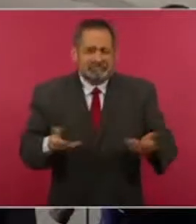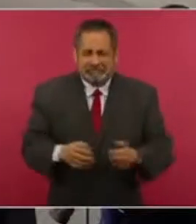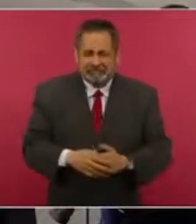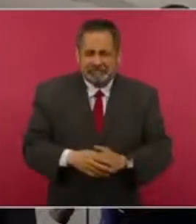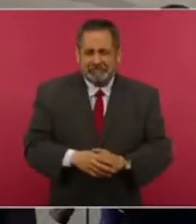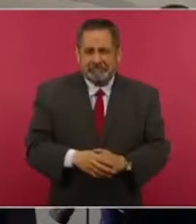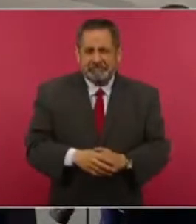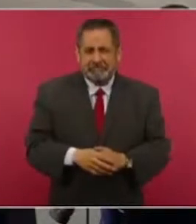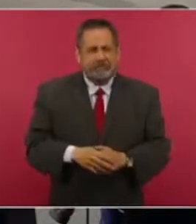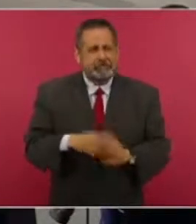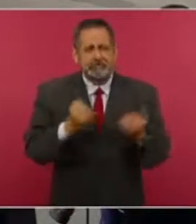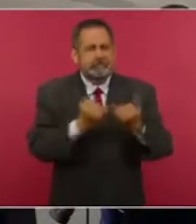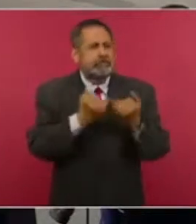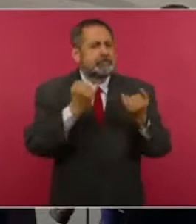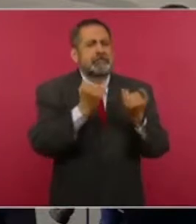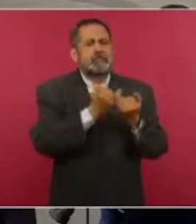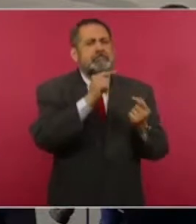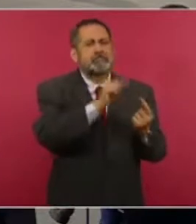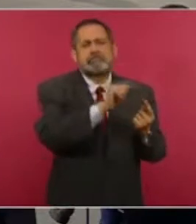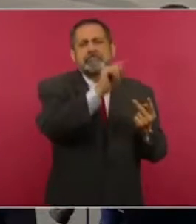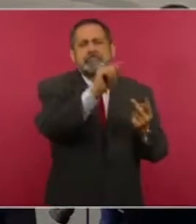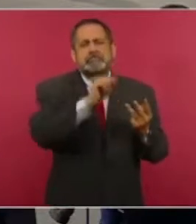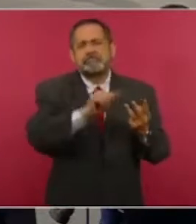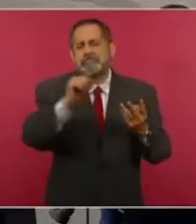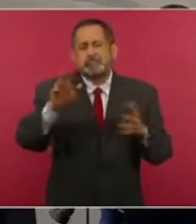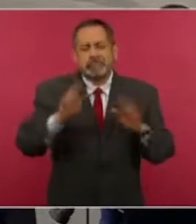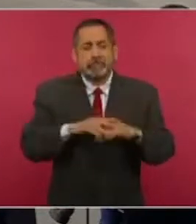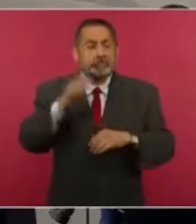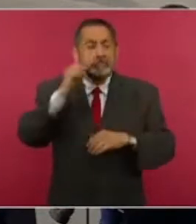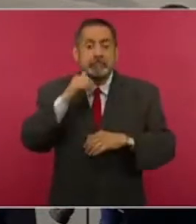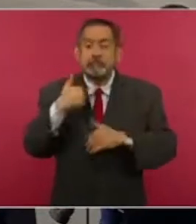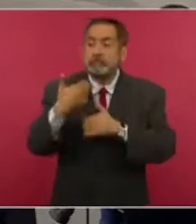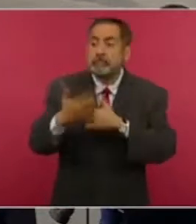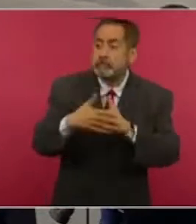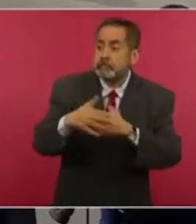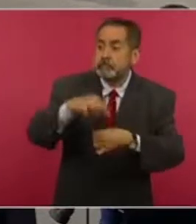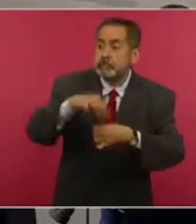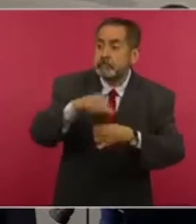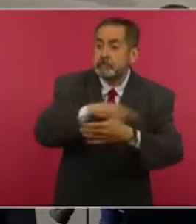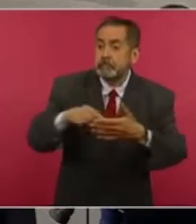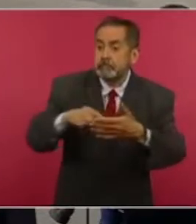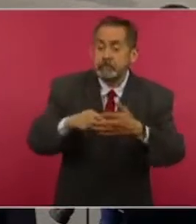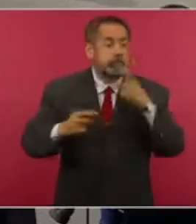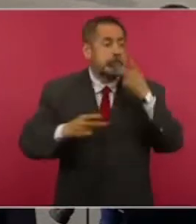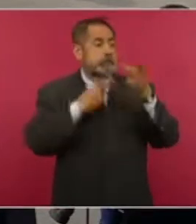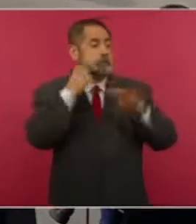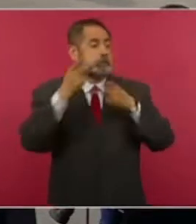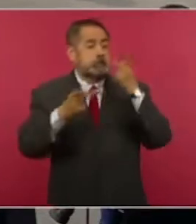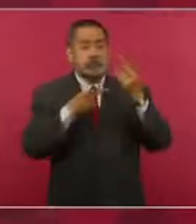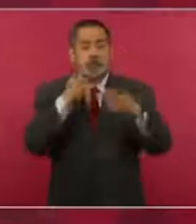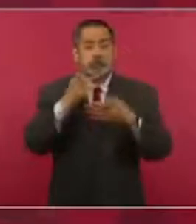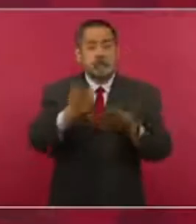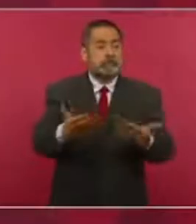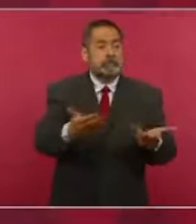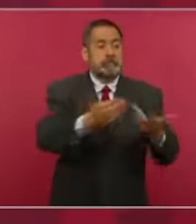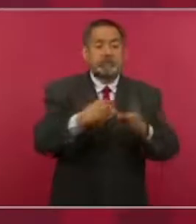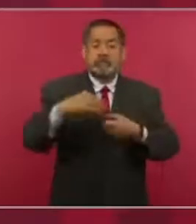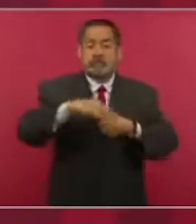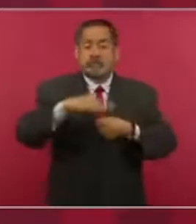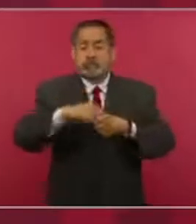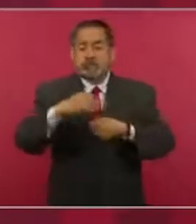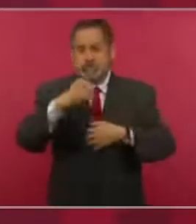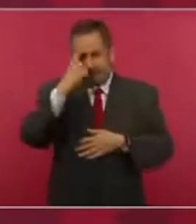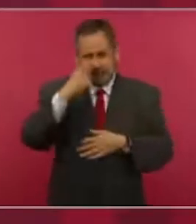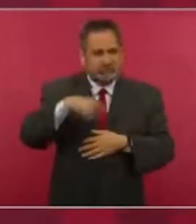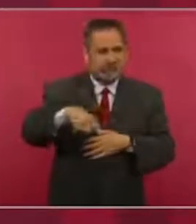Sí. Y así lo hacen cada vez que hay elecciones, supuestamente para que los